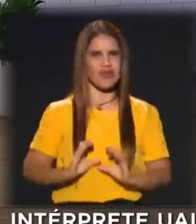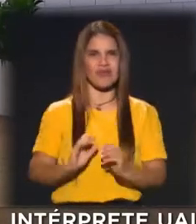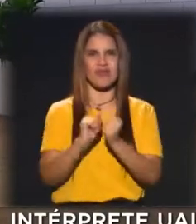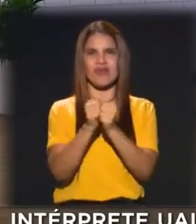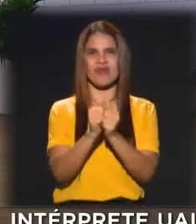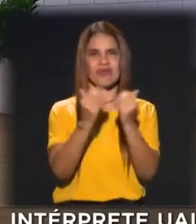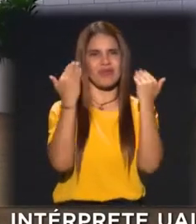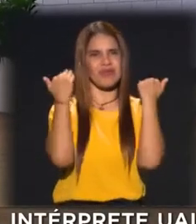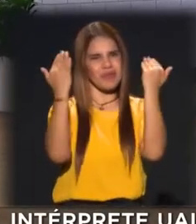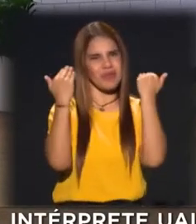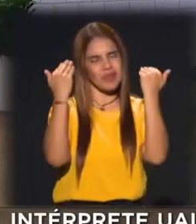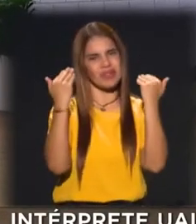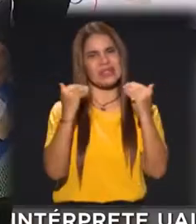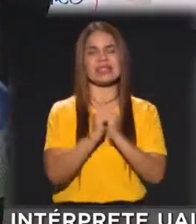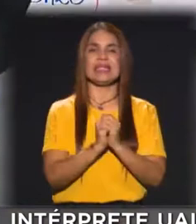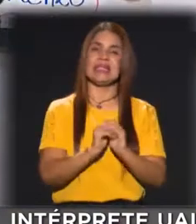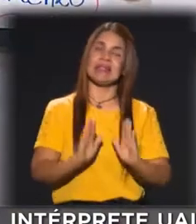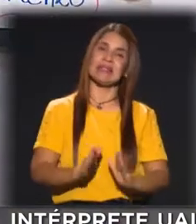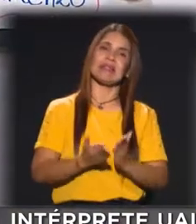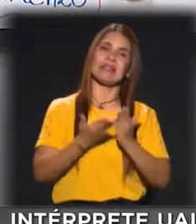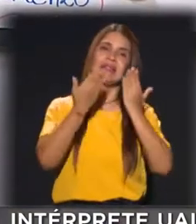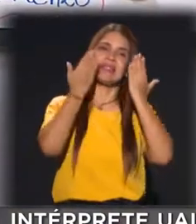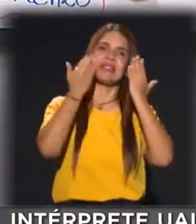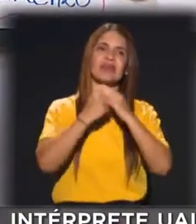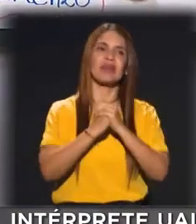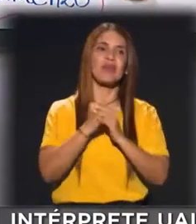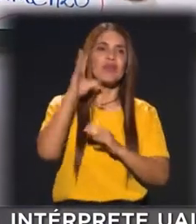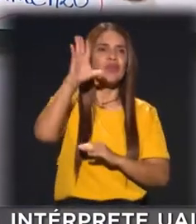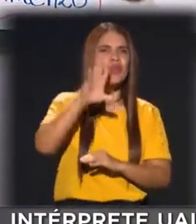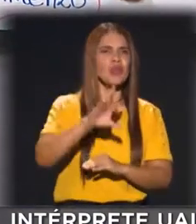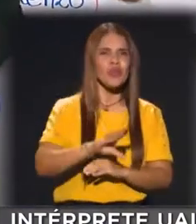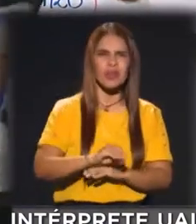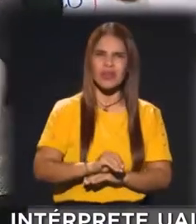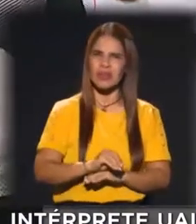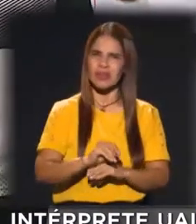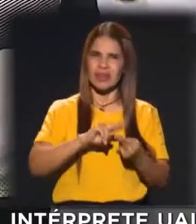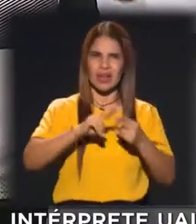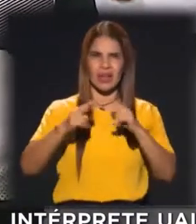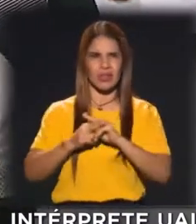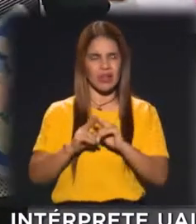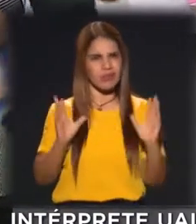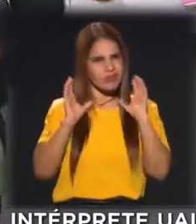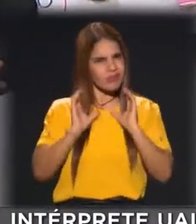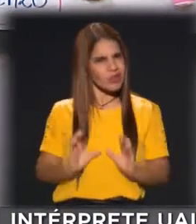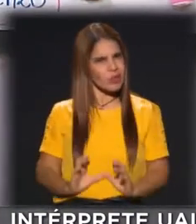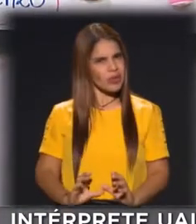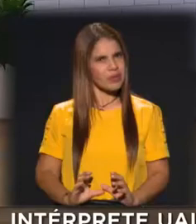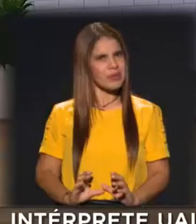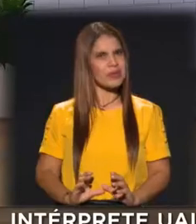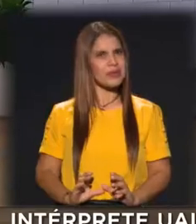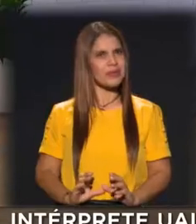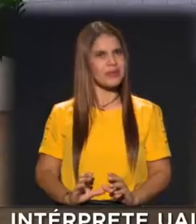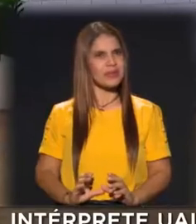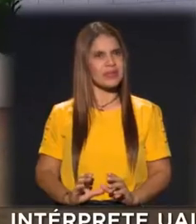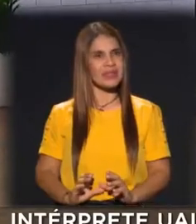deporte, la actividad física y el ejercicio tiene una gran característica. Todas están relacionadas con la actividad física, porque la actividad